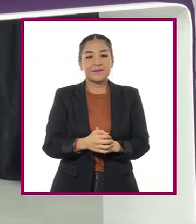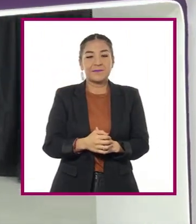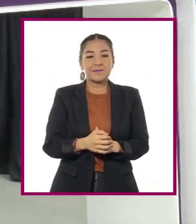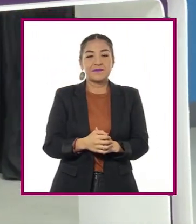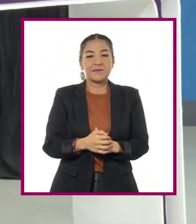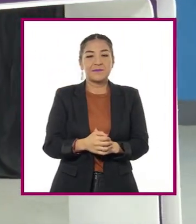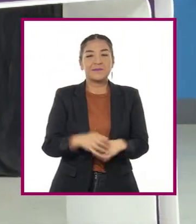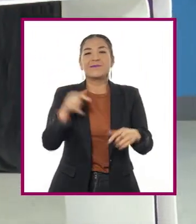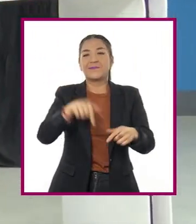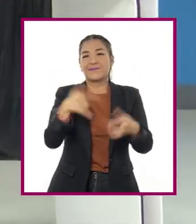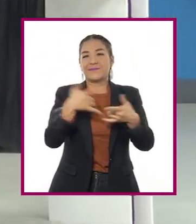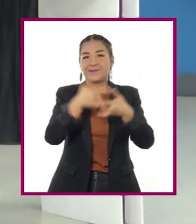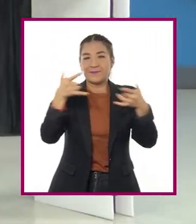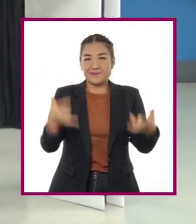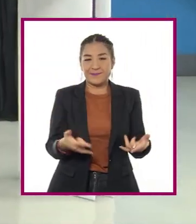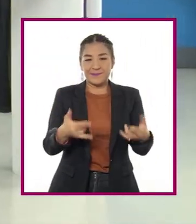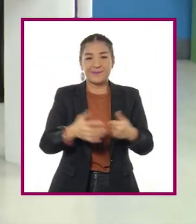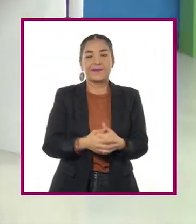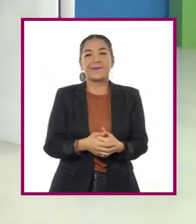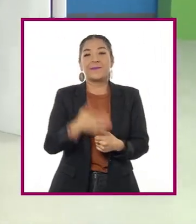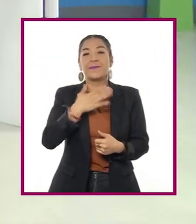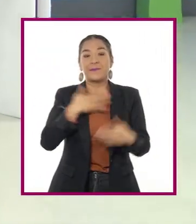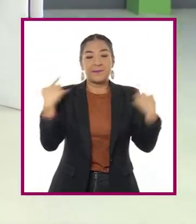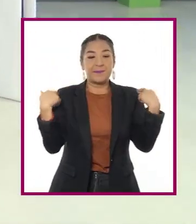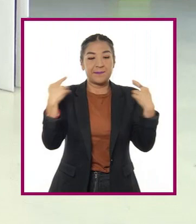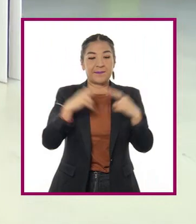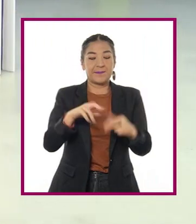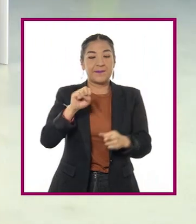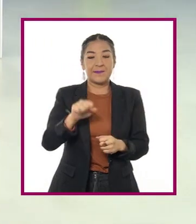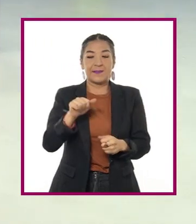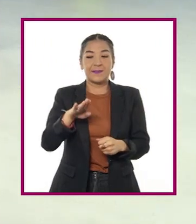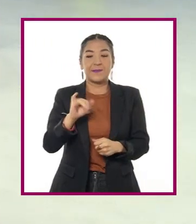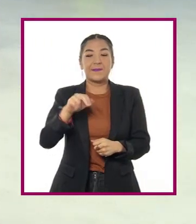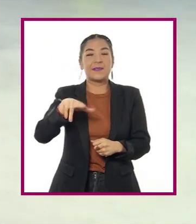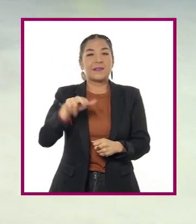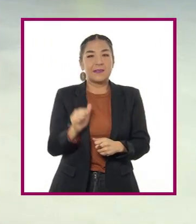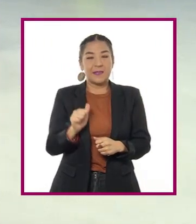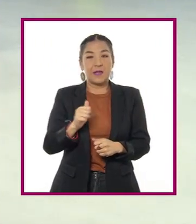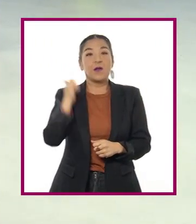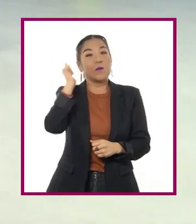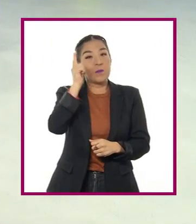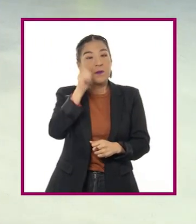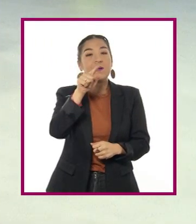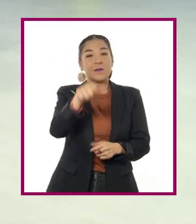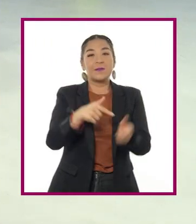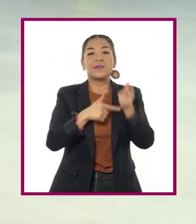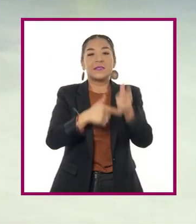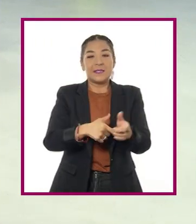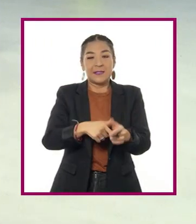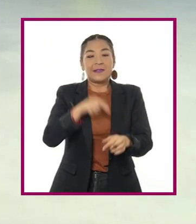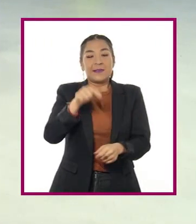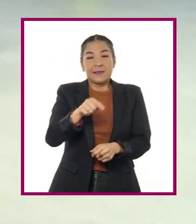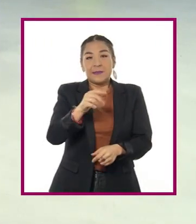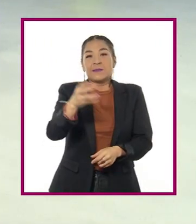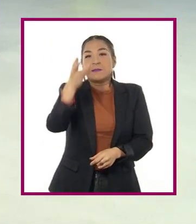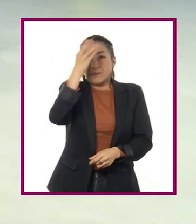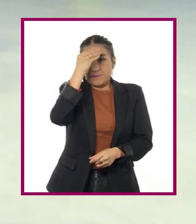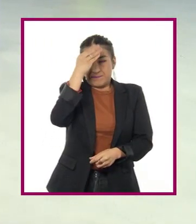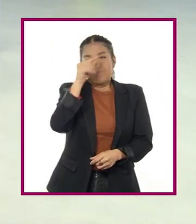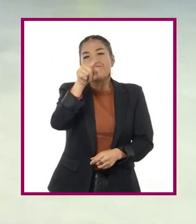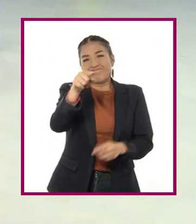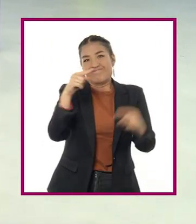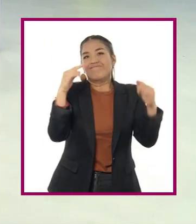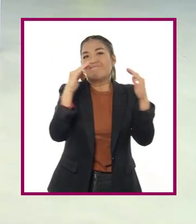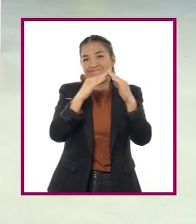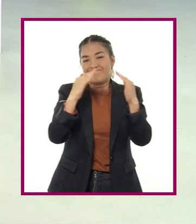asignatura Historia. Soy la maestra Sabina Durán Déciga. Espero que continúen con su empeño de seguir aprendiendo en sus